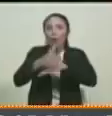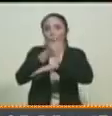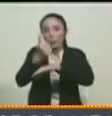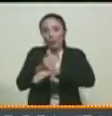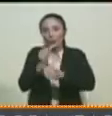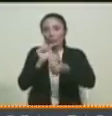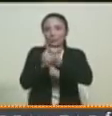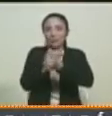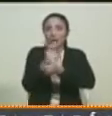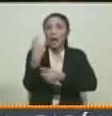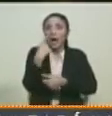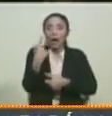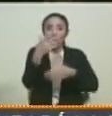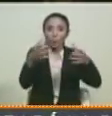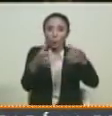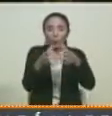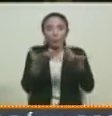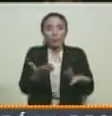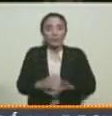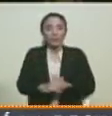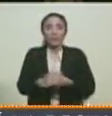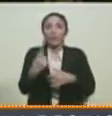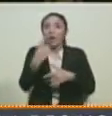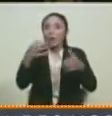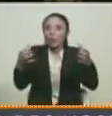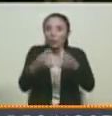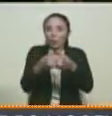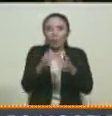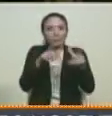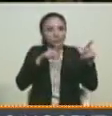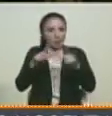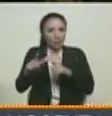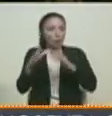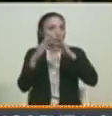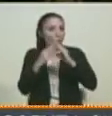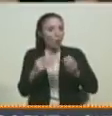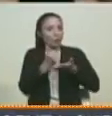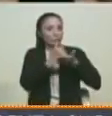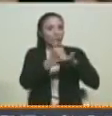2017. Ya un primer grupo han recibido los beneficios